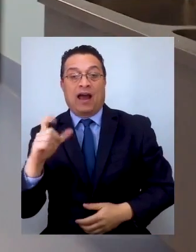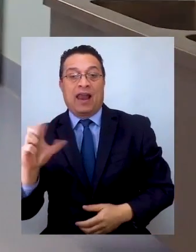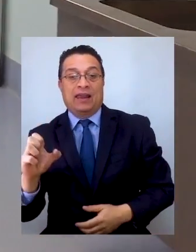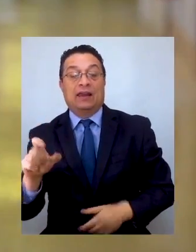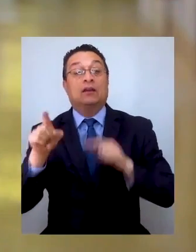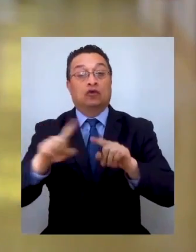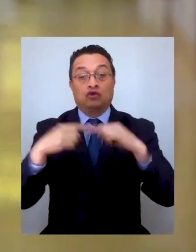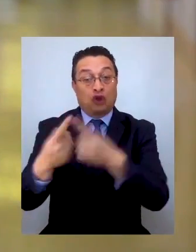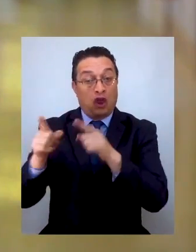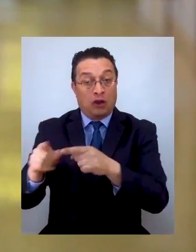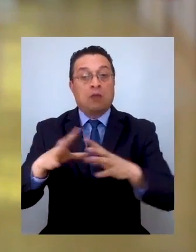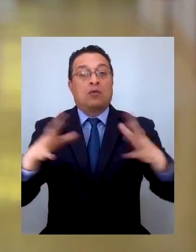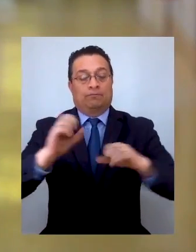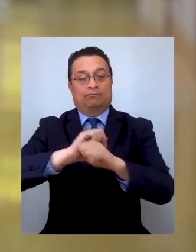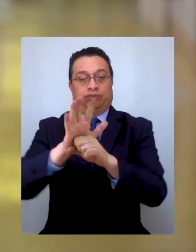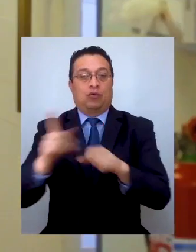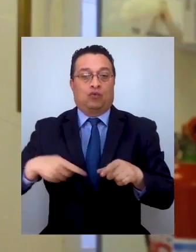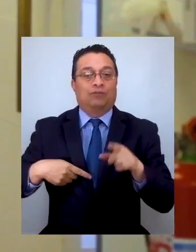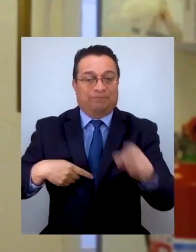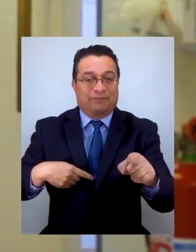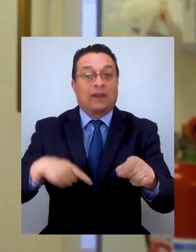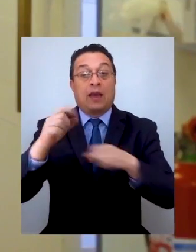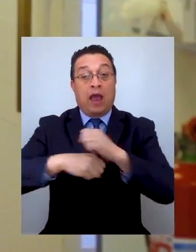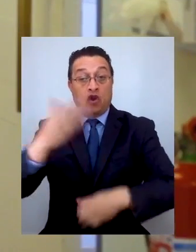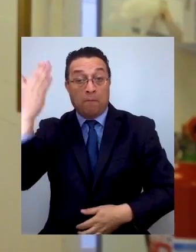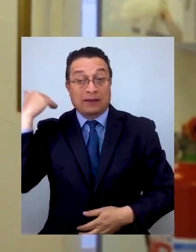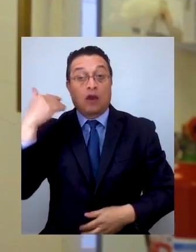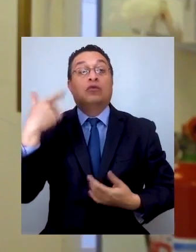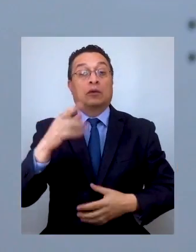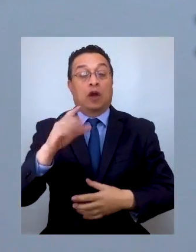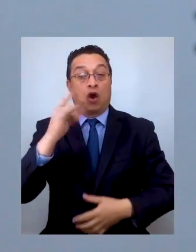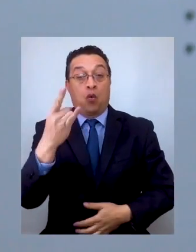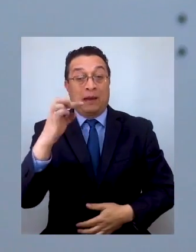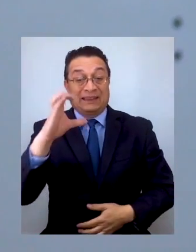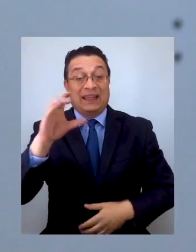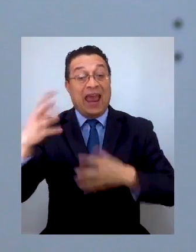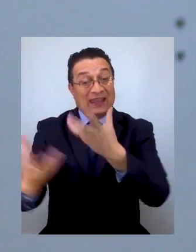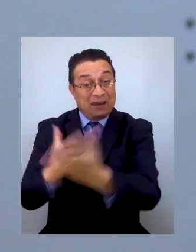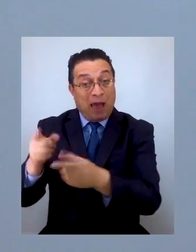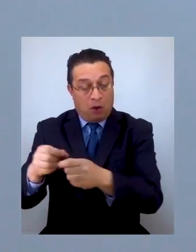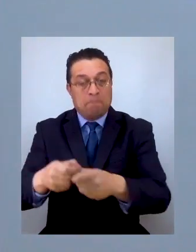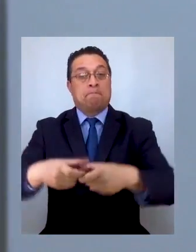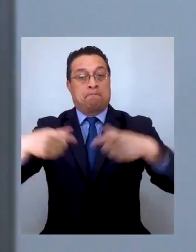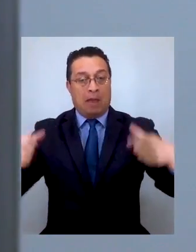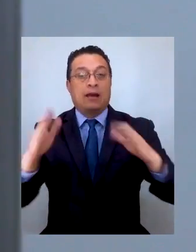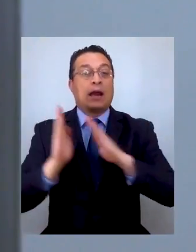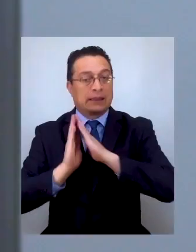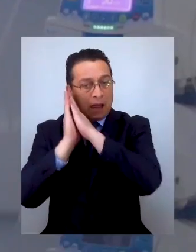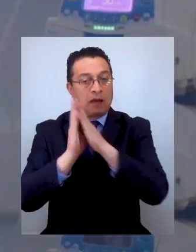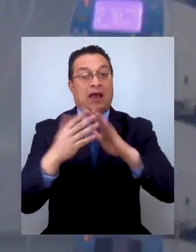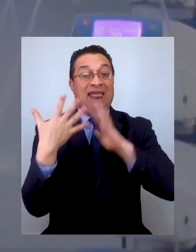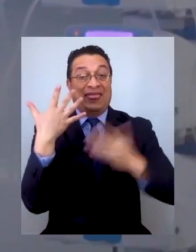Vales. Todo esto en medio de esta gran pandemia. Durante el año pasado, la UPC de Quemados se fortaleció aumentando el número de